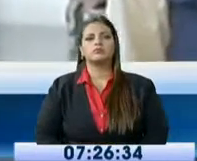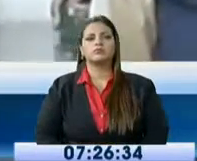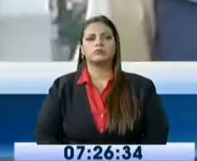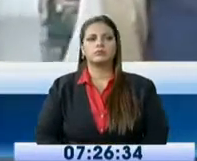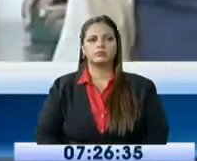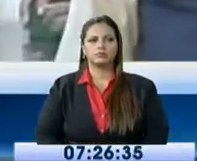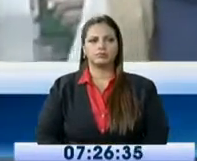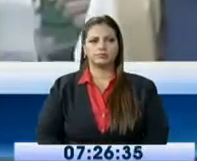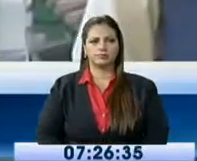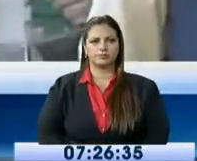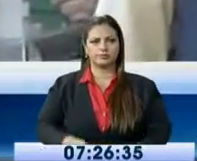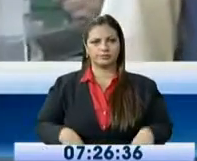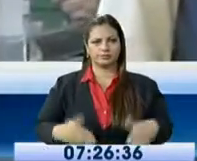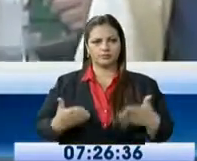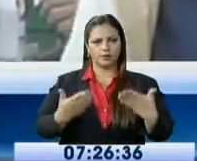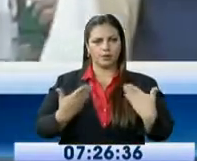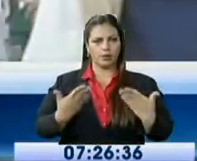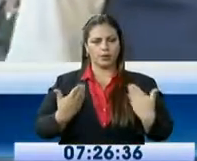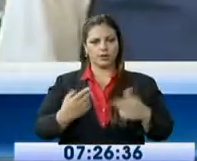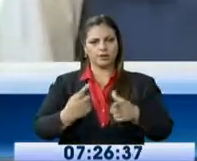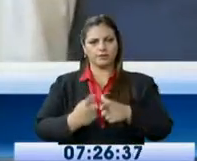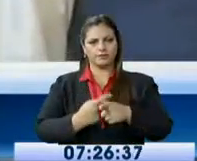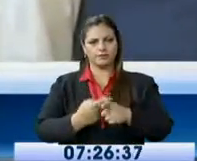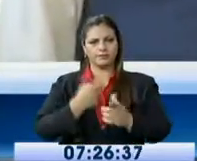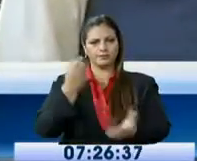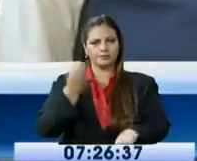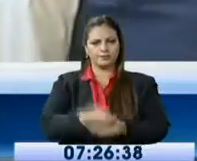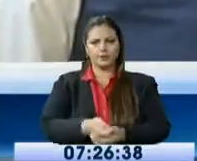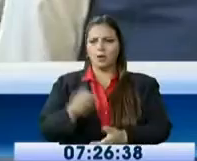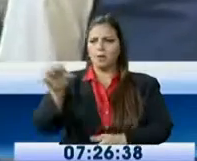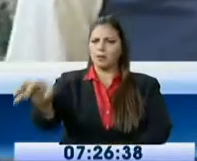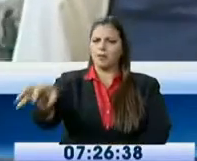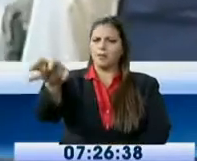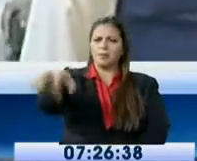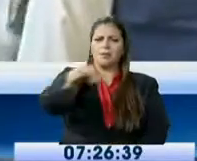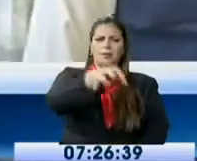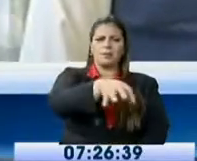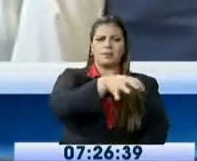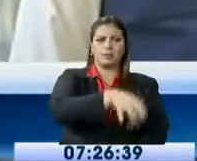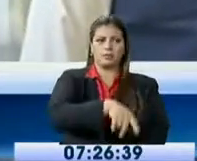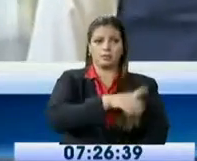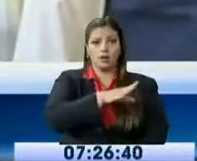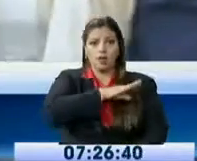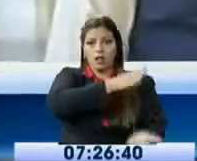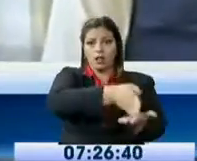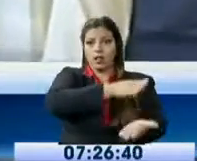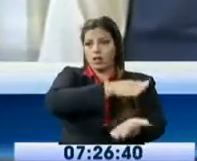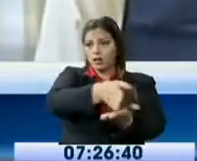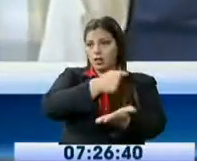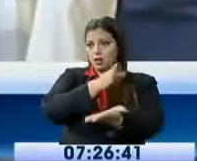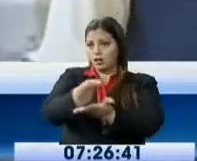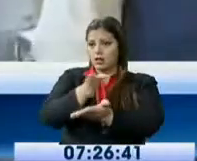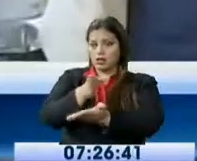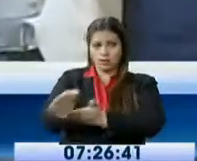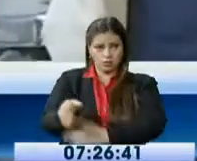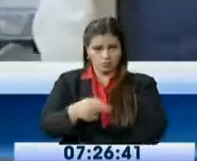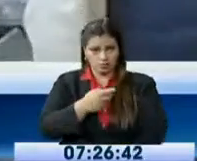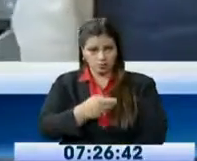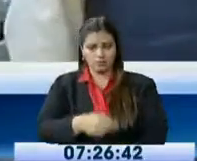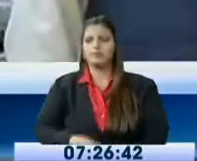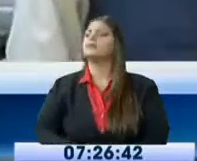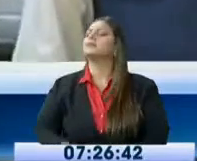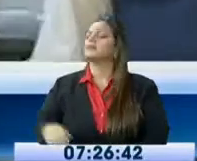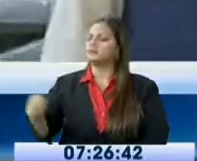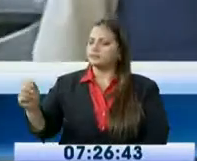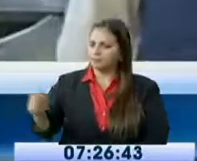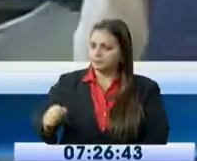existen más mercados. ¿También se va a visitar aquellos mercados? Sí, como le indicaba, pues el mercado de Gómez